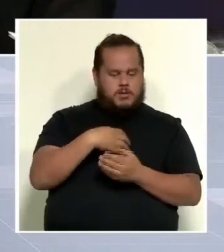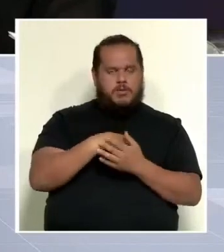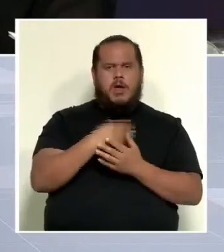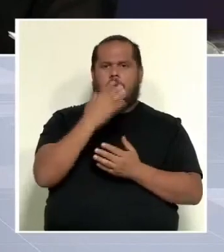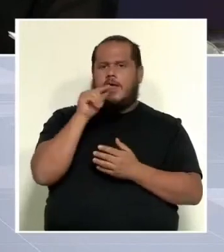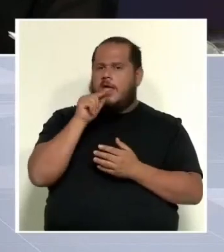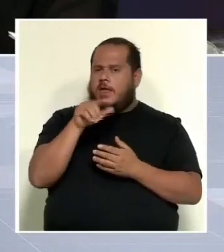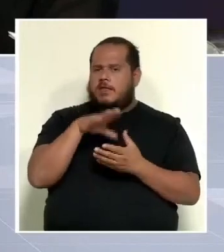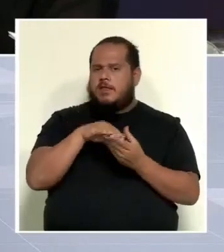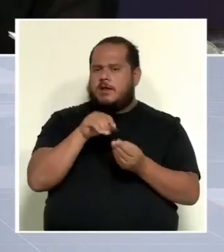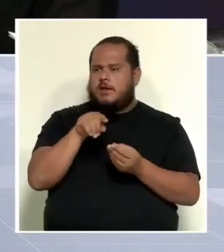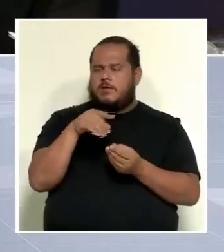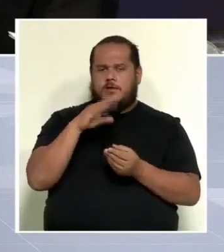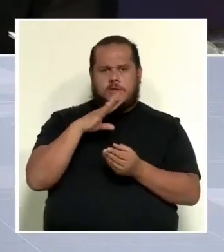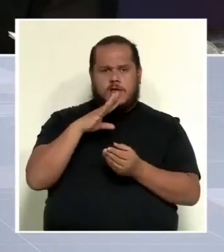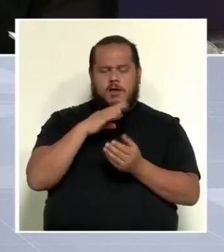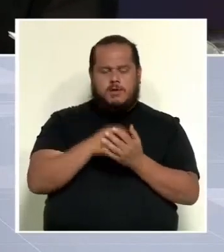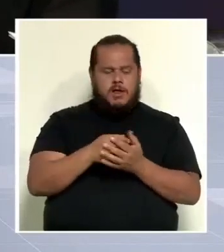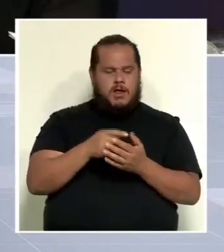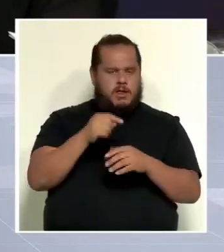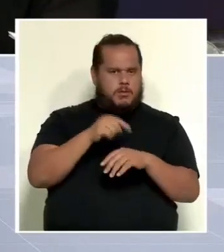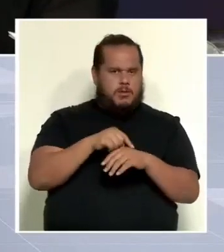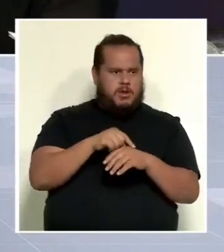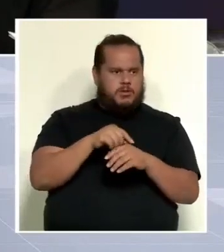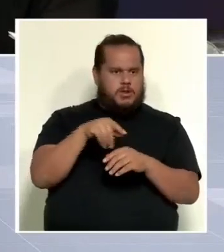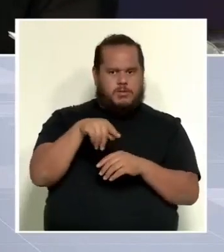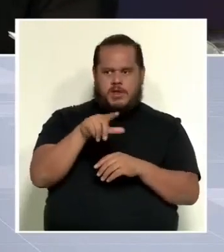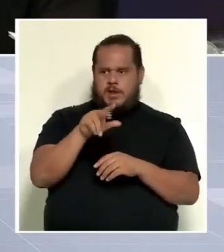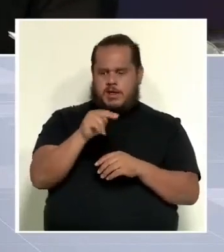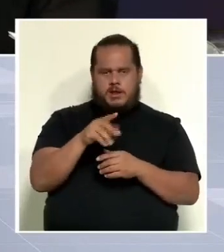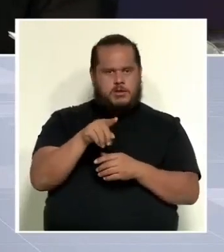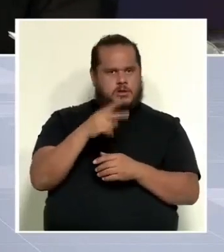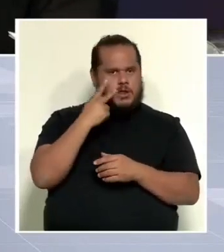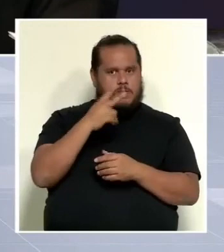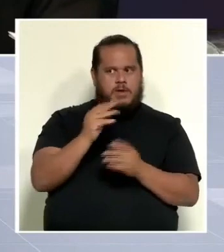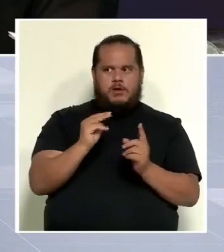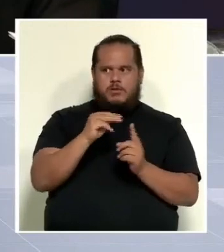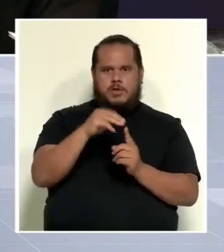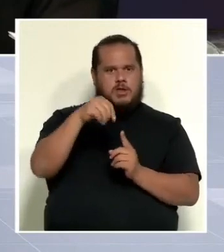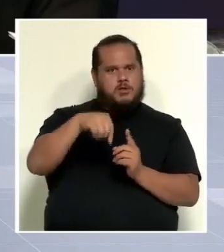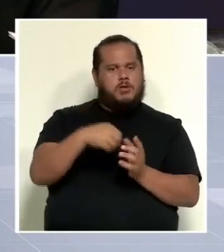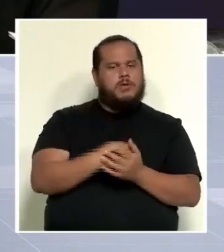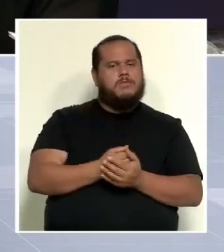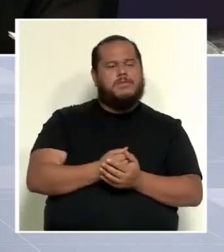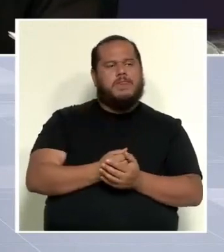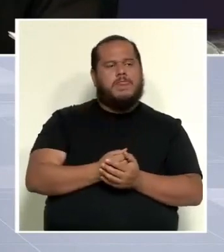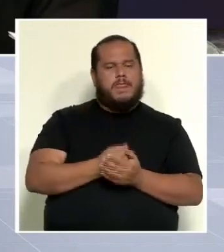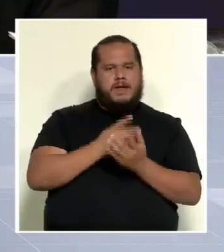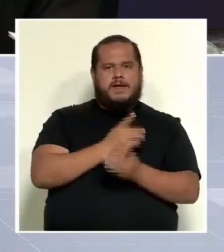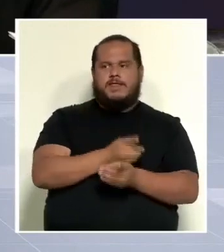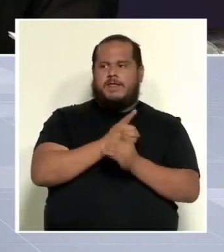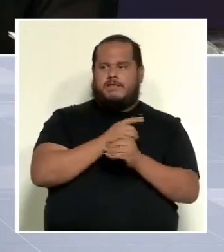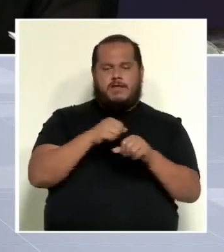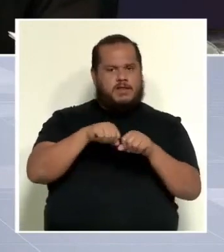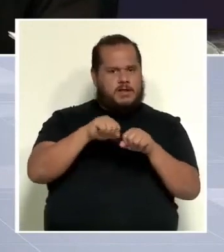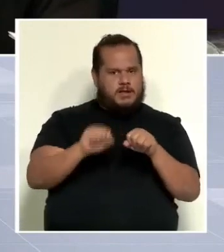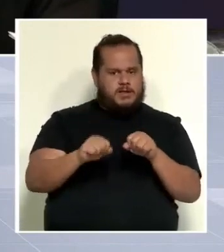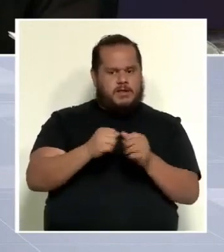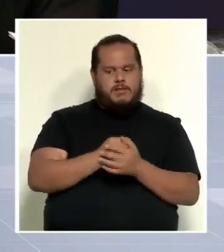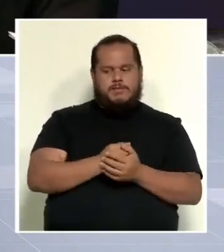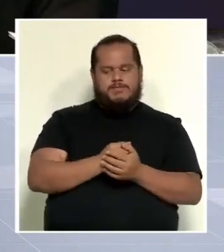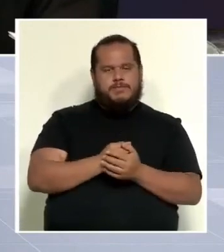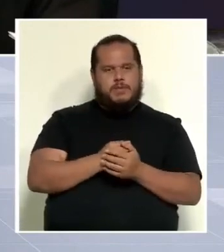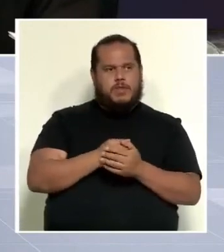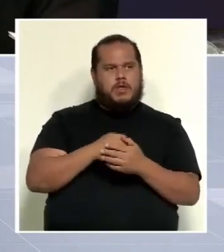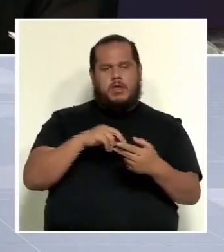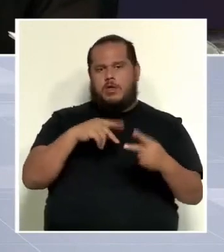hasta el momento en la narrativa de Liberación, si uno ve los mensajes hoy es defensa del sistema